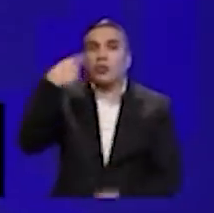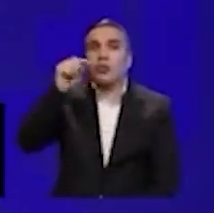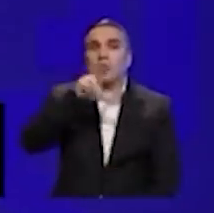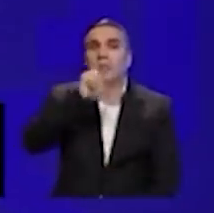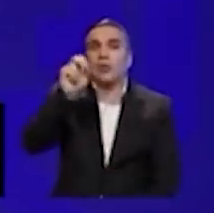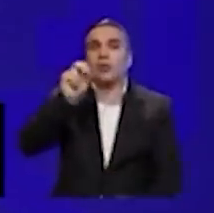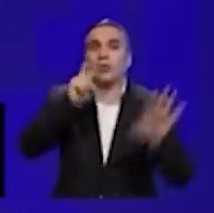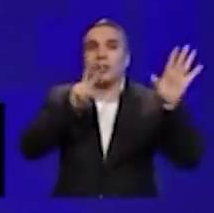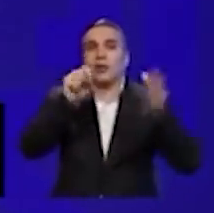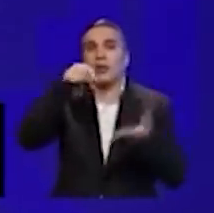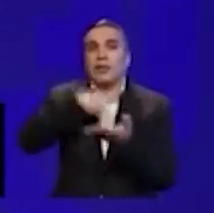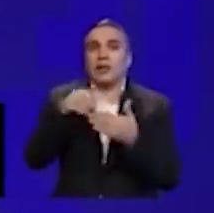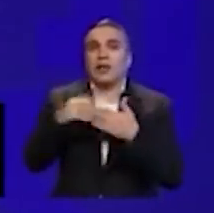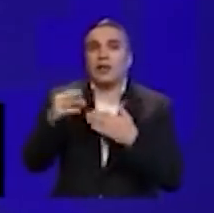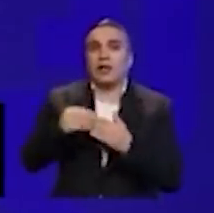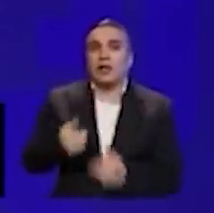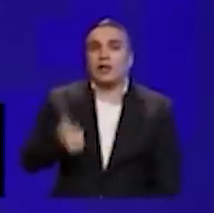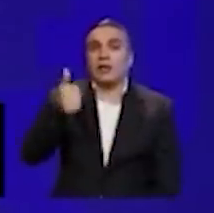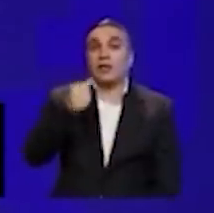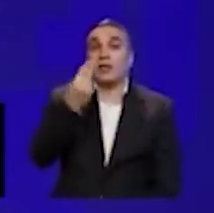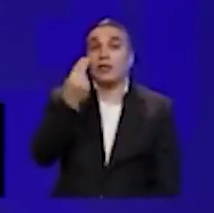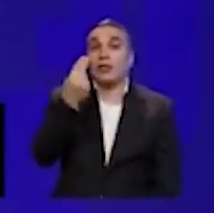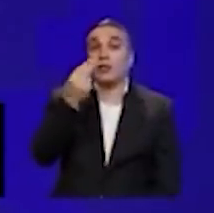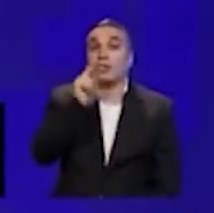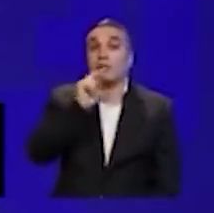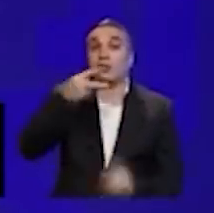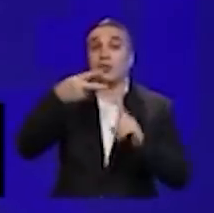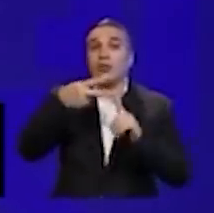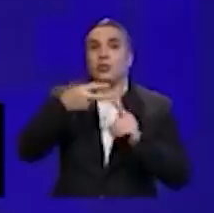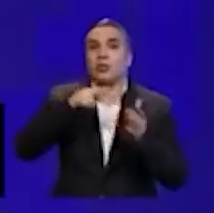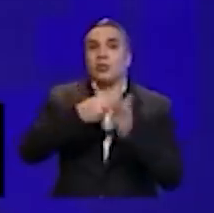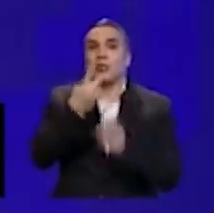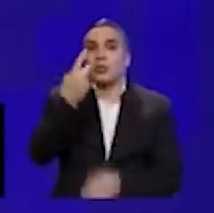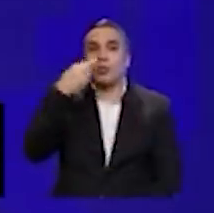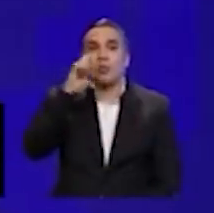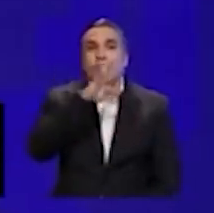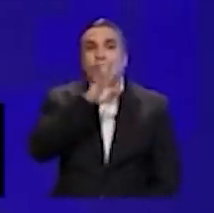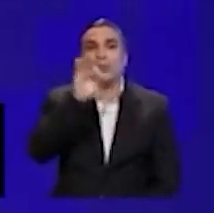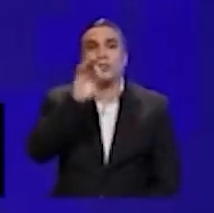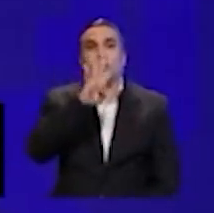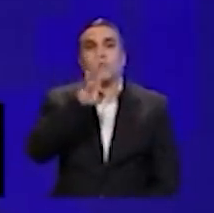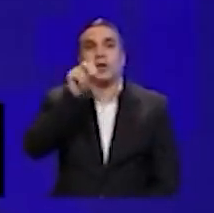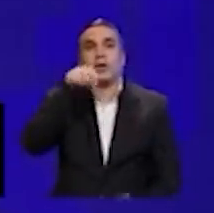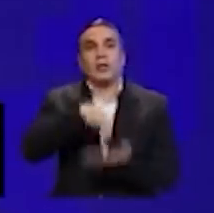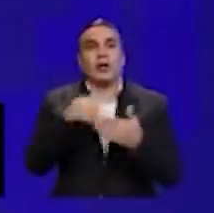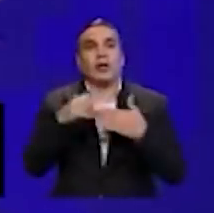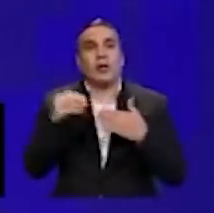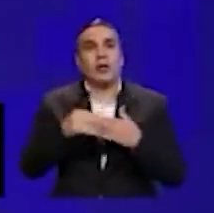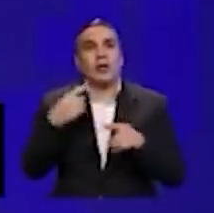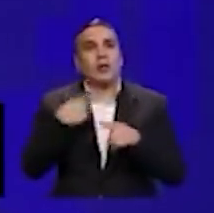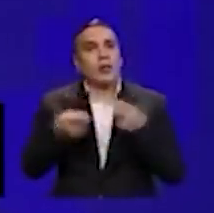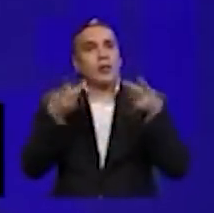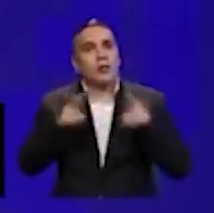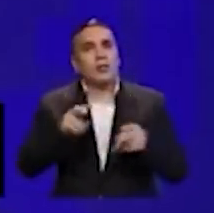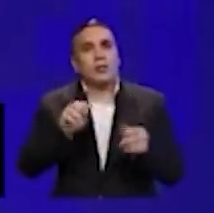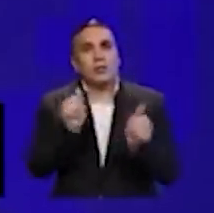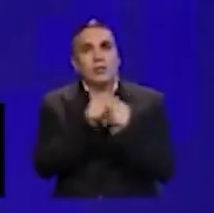la presidencia, así que con esto, ¡viva la corrupción! Si tres tristes tigres comen ya,